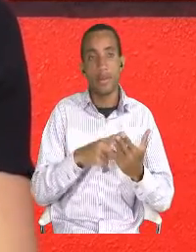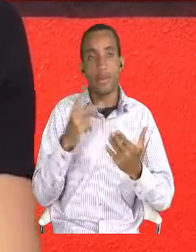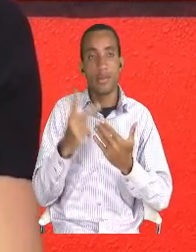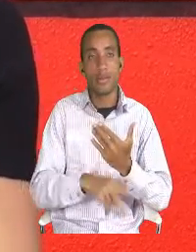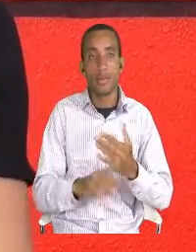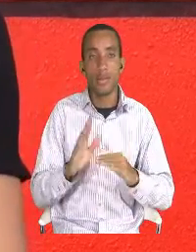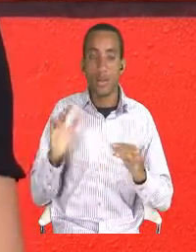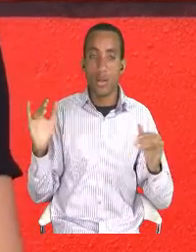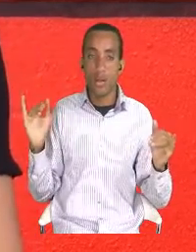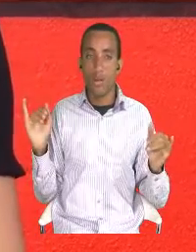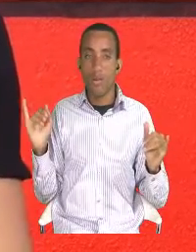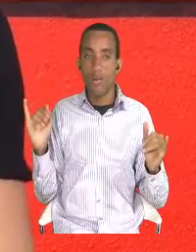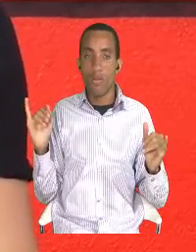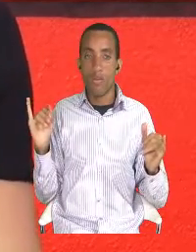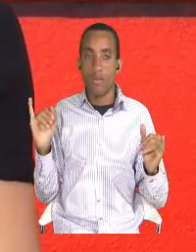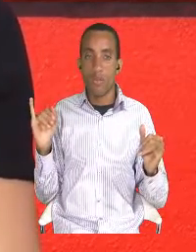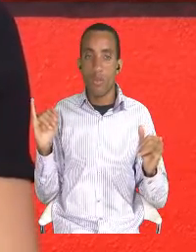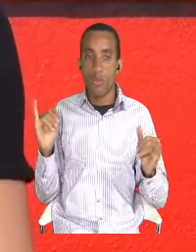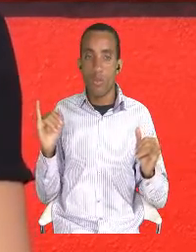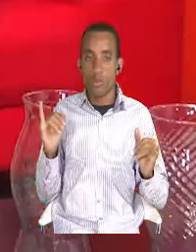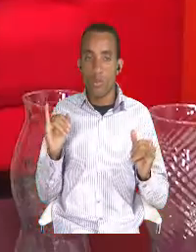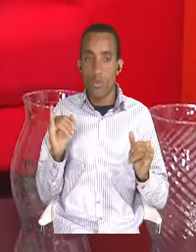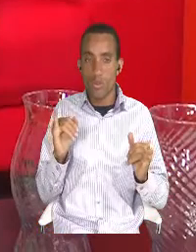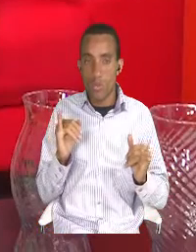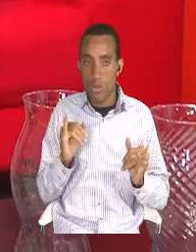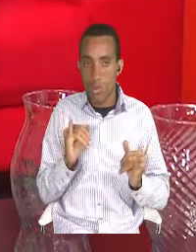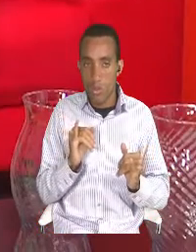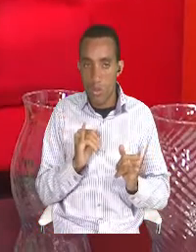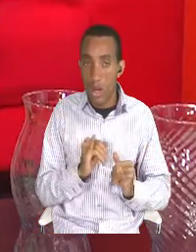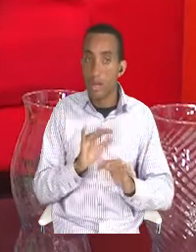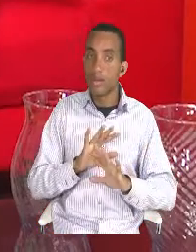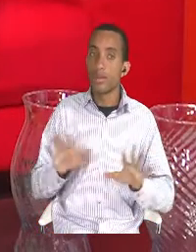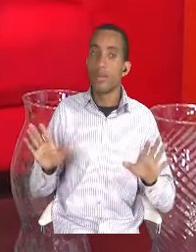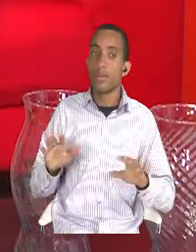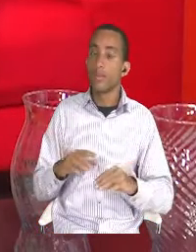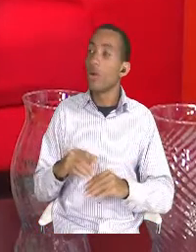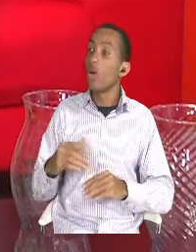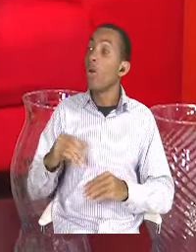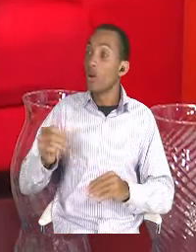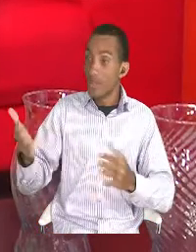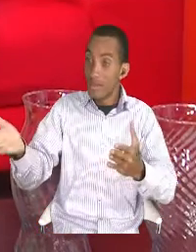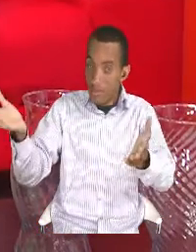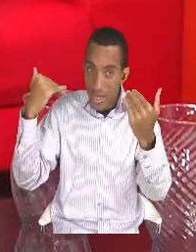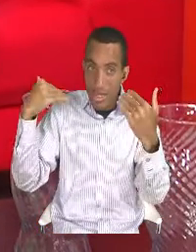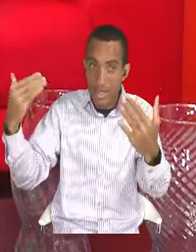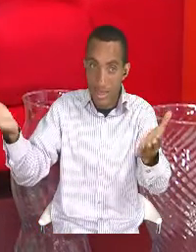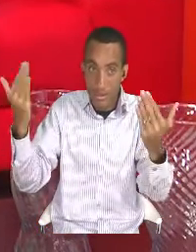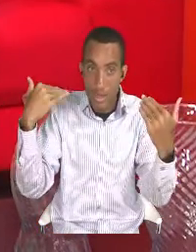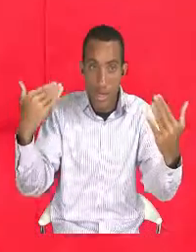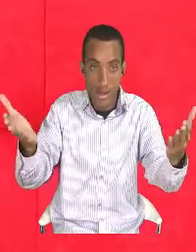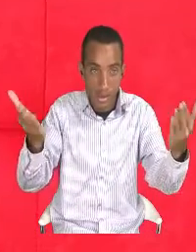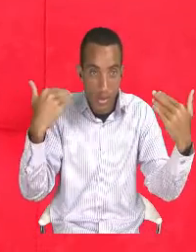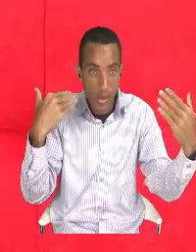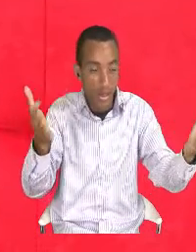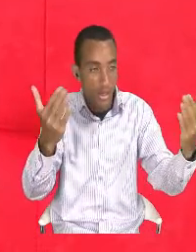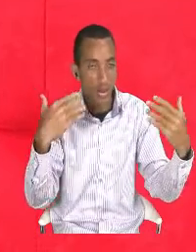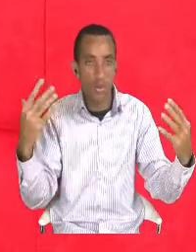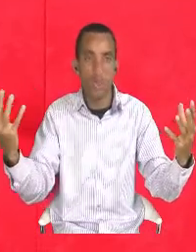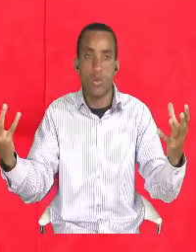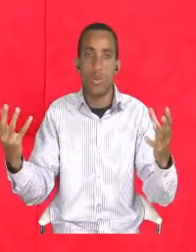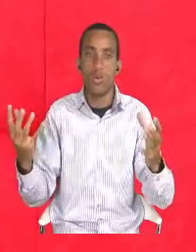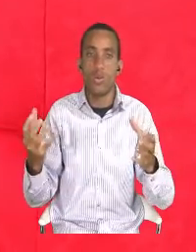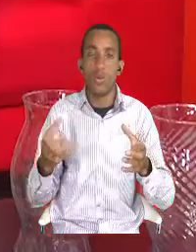bajado mucho de peso, han cambiado su estilo de vida y a raíz de eso arrastraron otras y otras. Y gracias a Dios, pues ahora